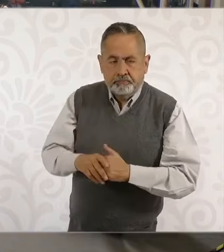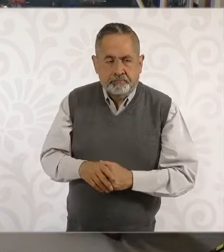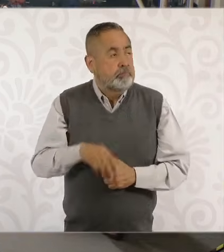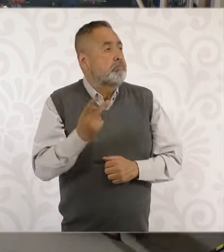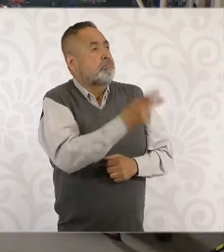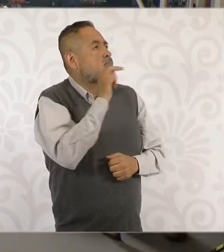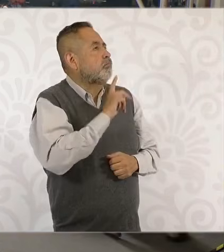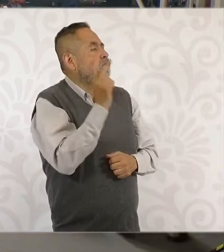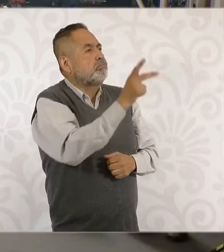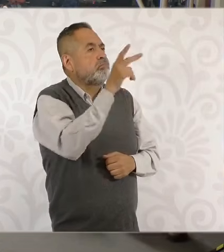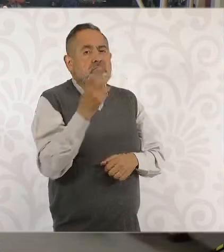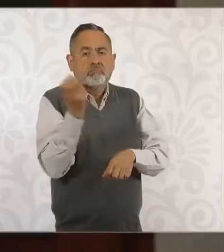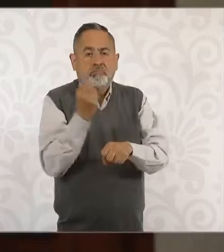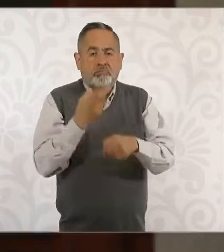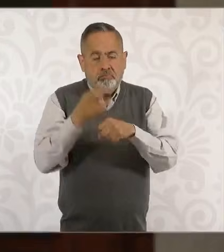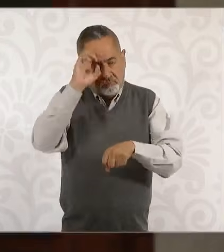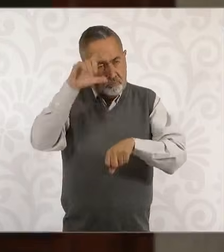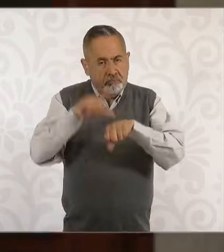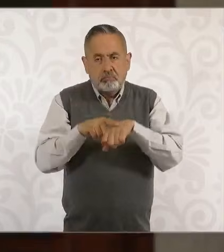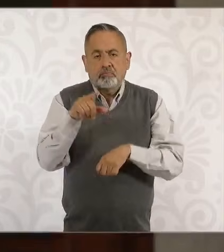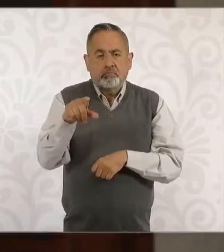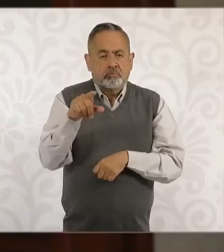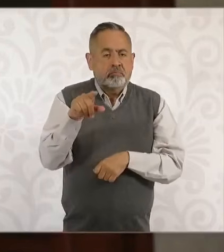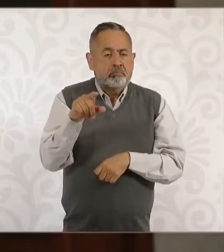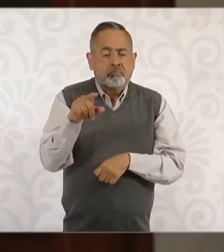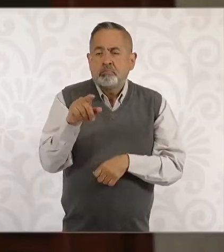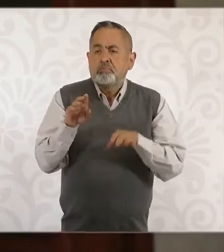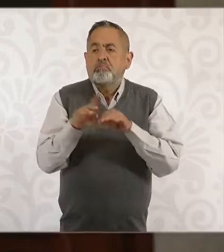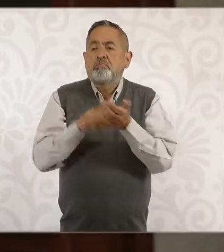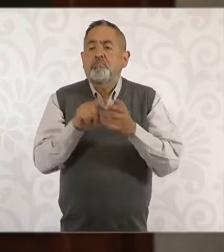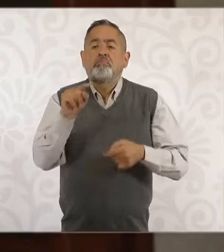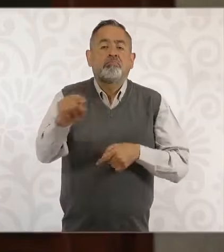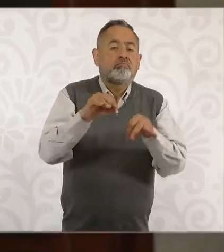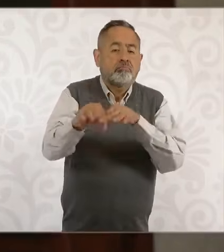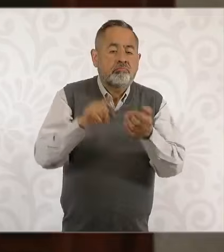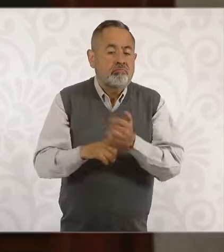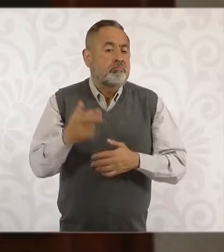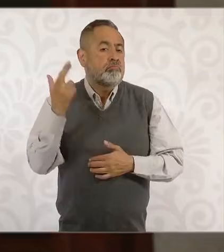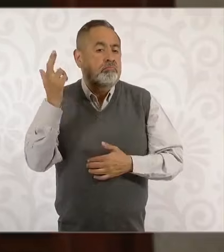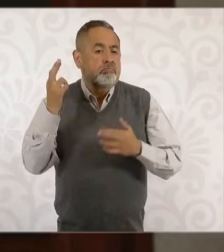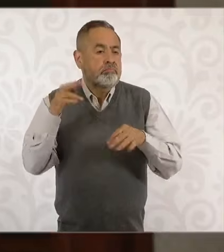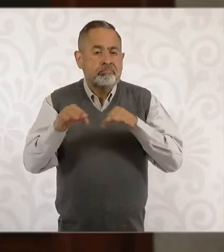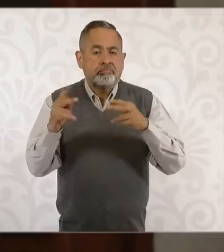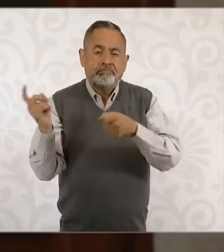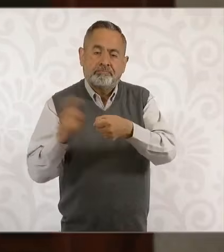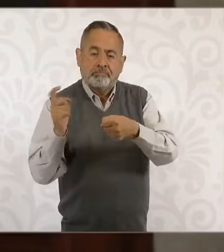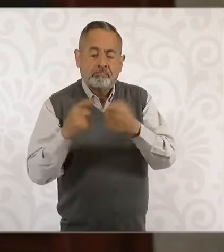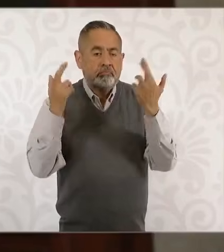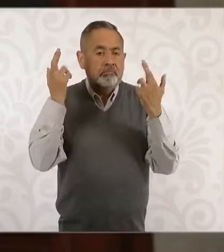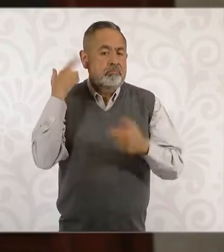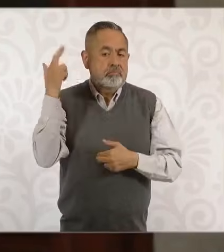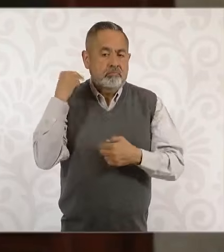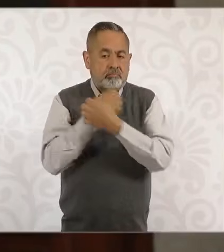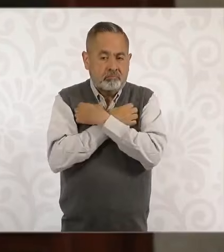la Secretaría de Cultura le ha informado algo respecto de los trabajadores de Radio Educación. Han estado denunciando